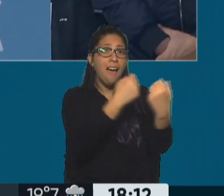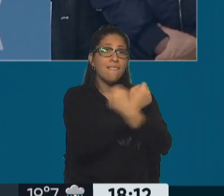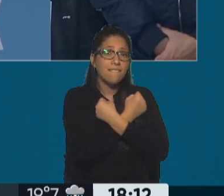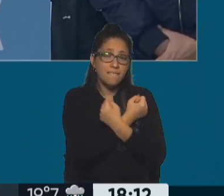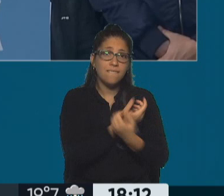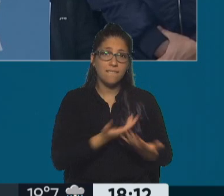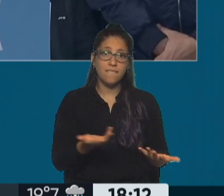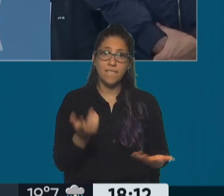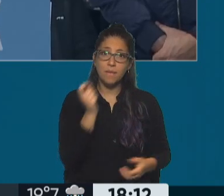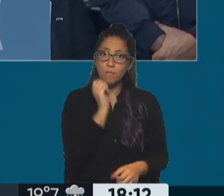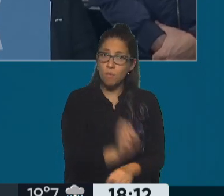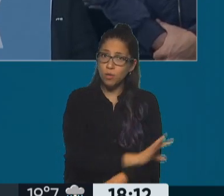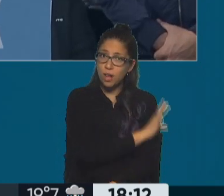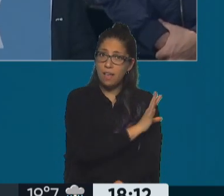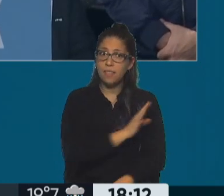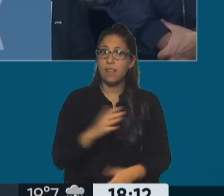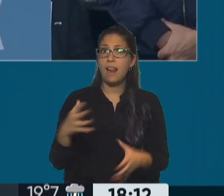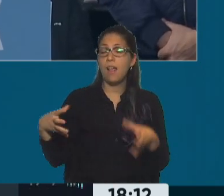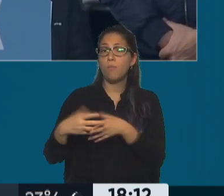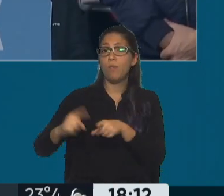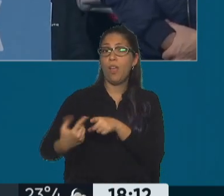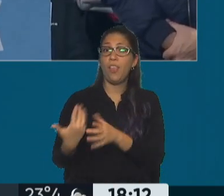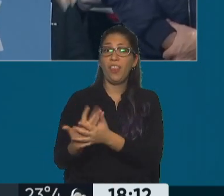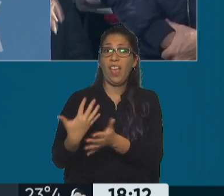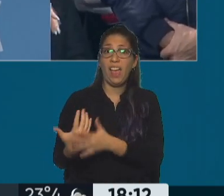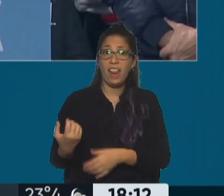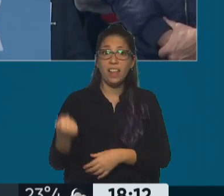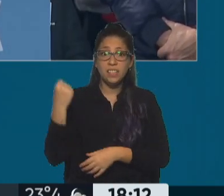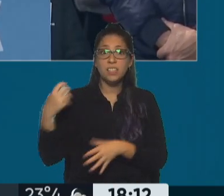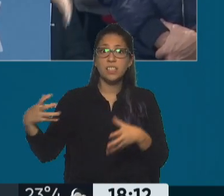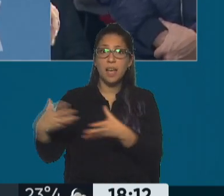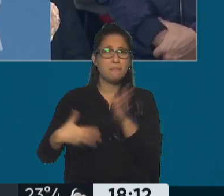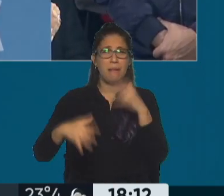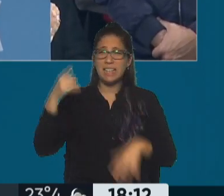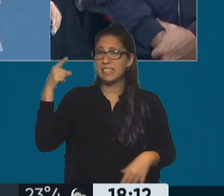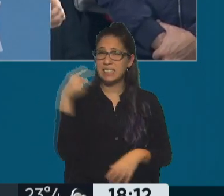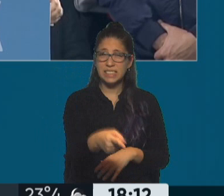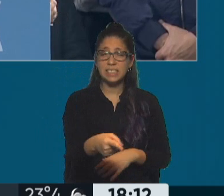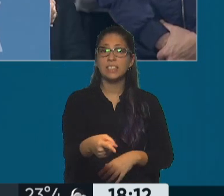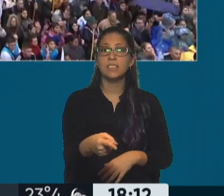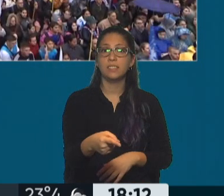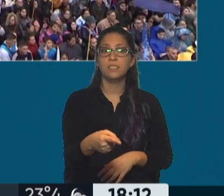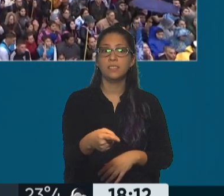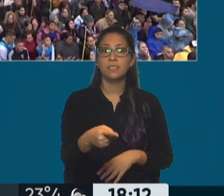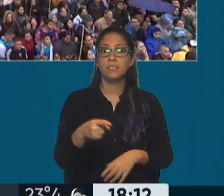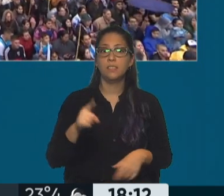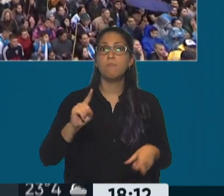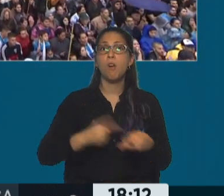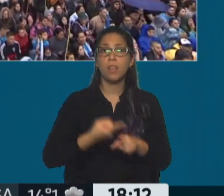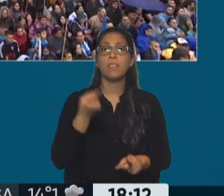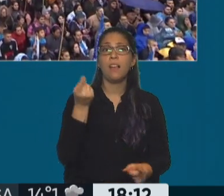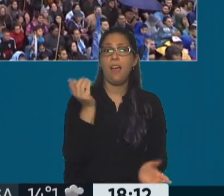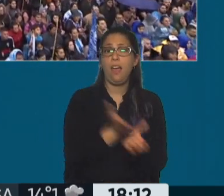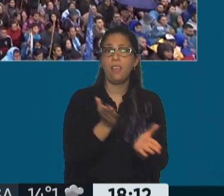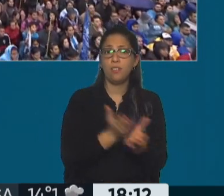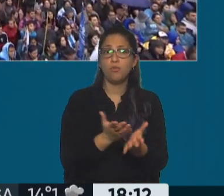empiezo por esto, porque la derecha, una de las cosas que más ataca permanentemente es la política de derechos humanos.